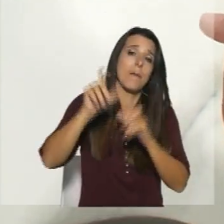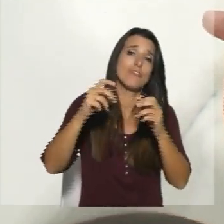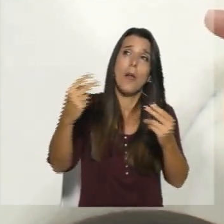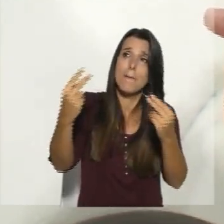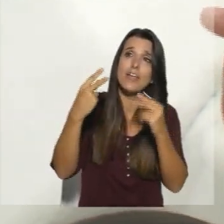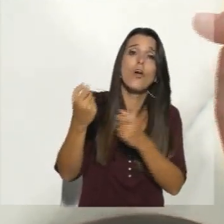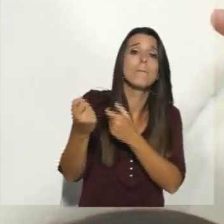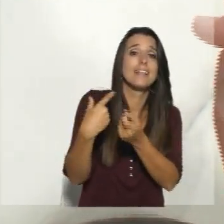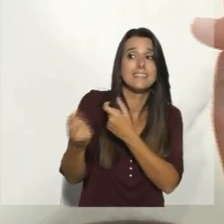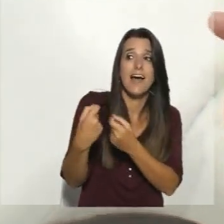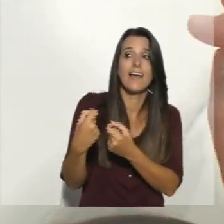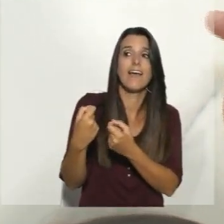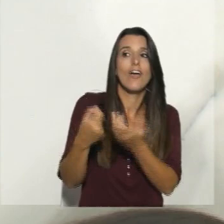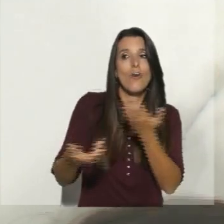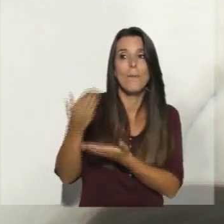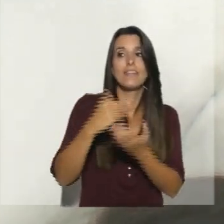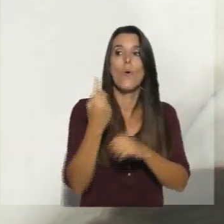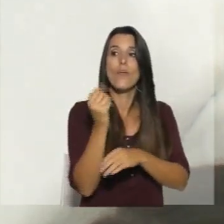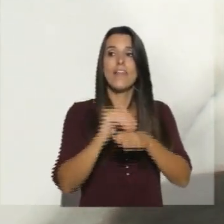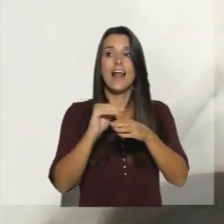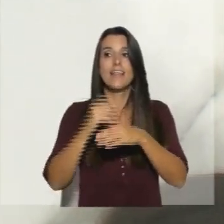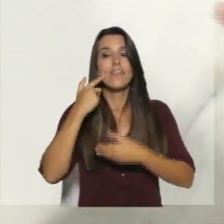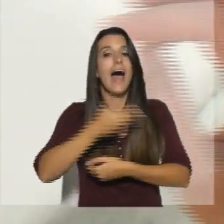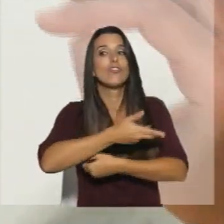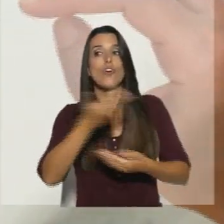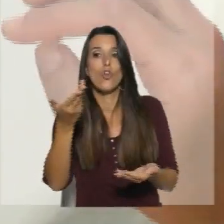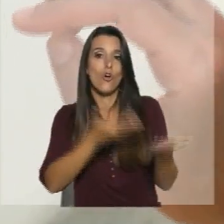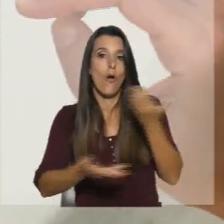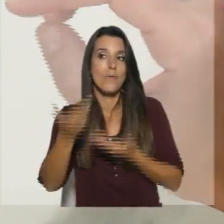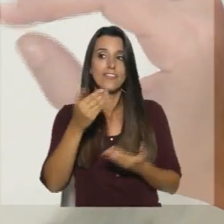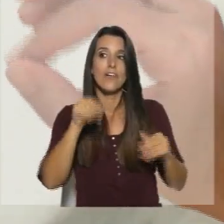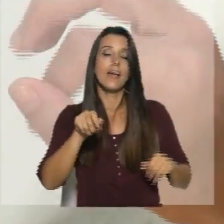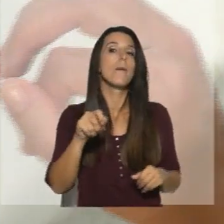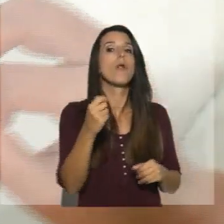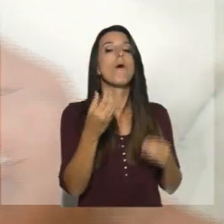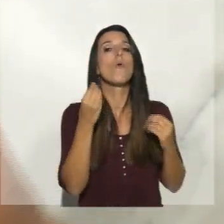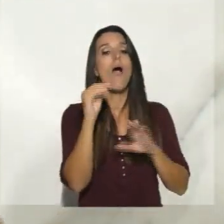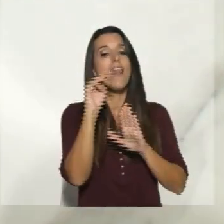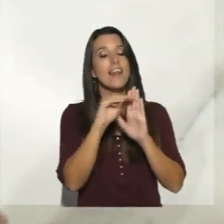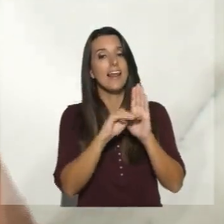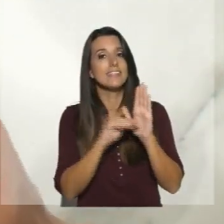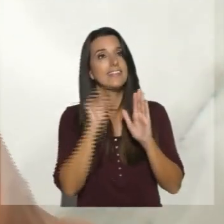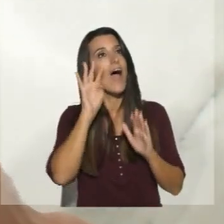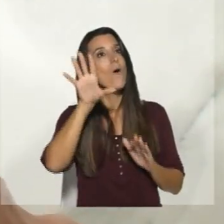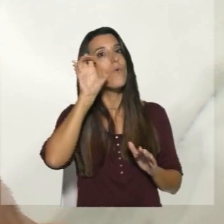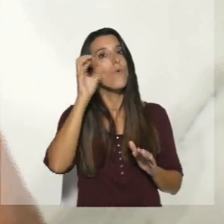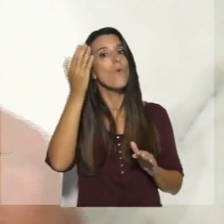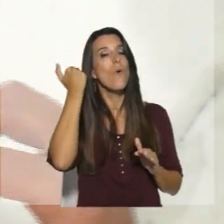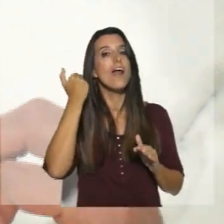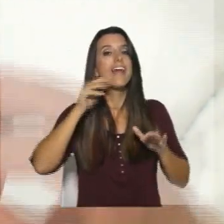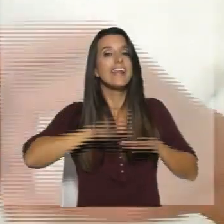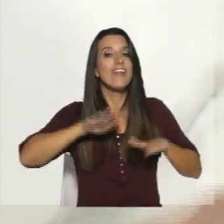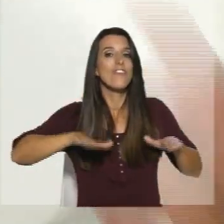han escrito. Los vamos a estar compartiendo luego de la una con Juanpi, aquí en Es Basta de Cháchara, cuáles son las recetas que los hacen acordar a su